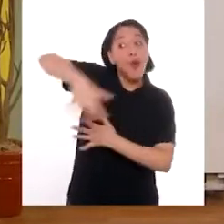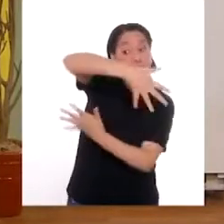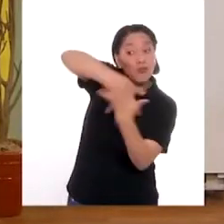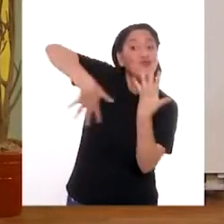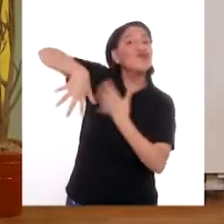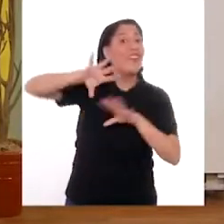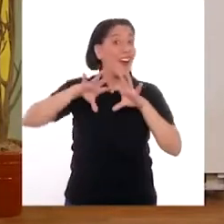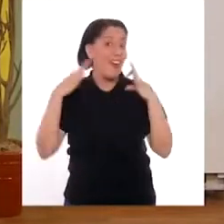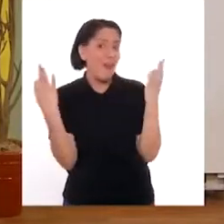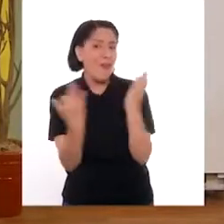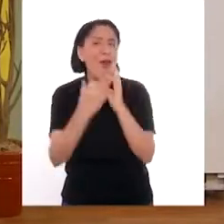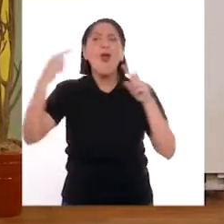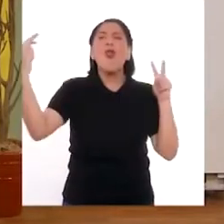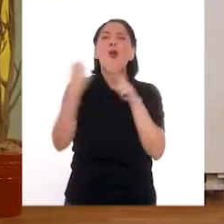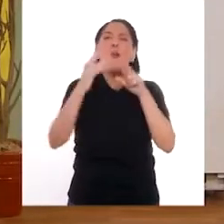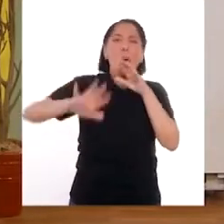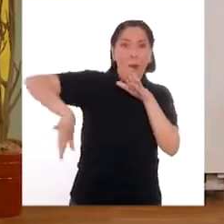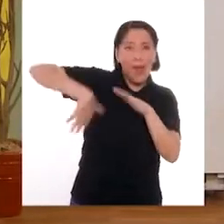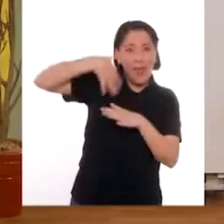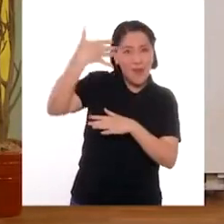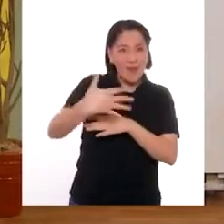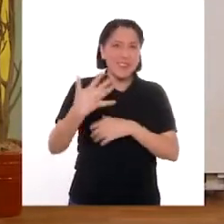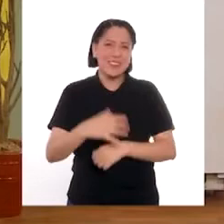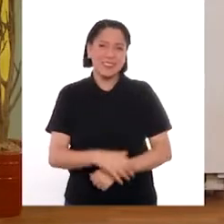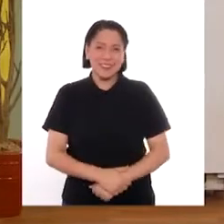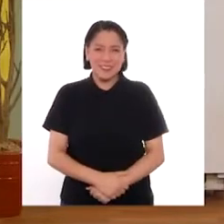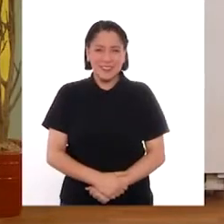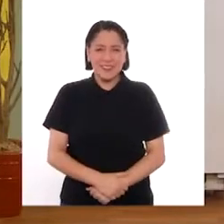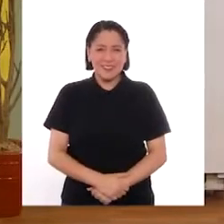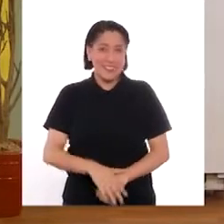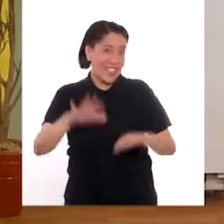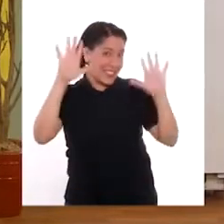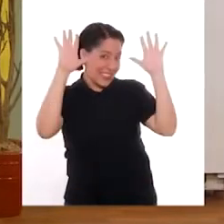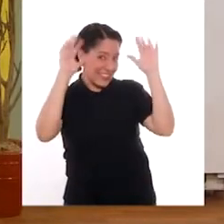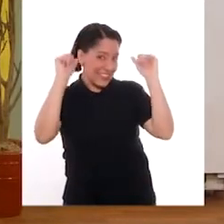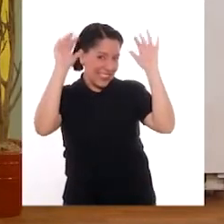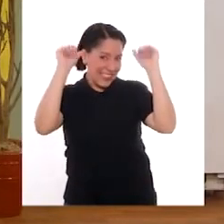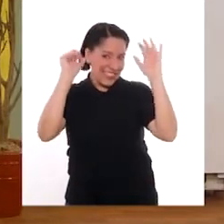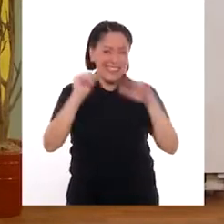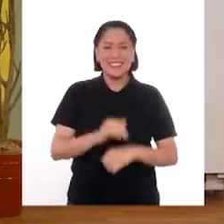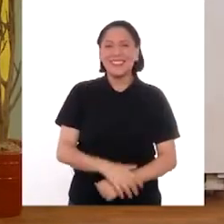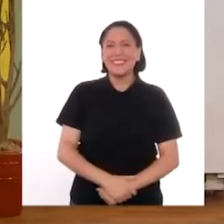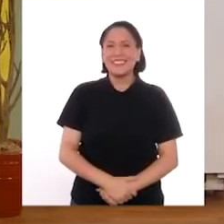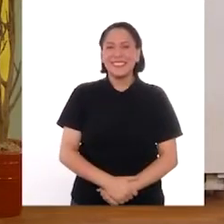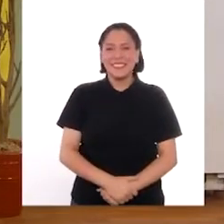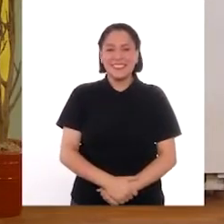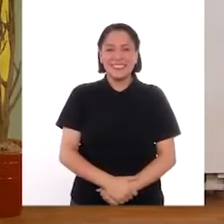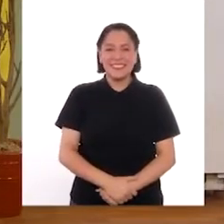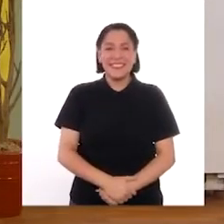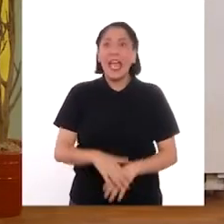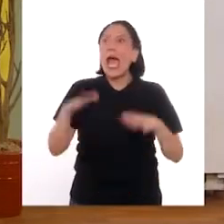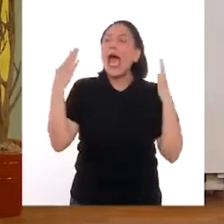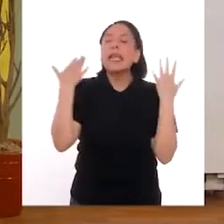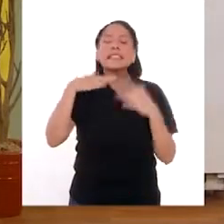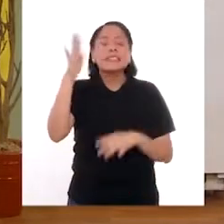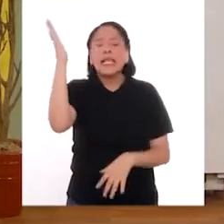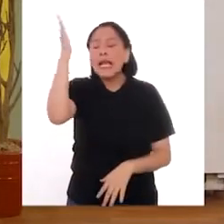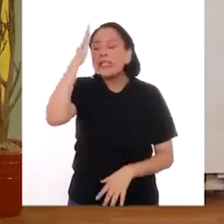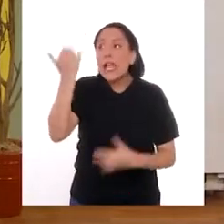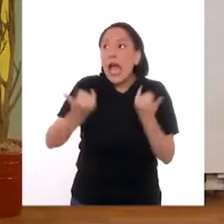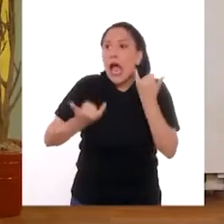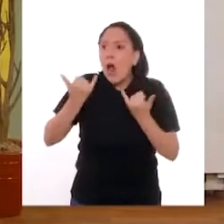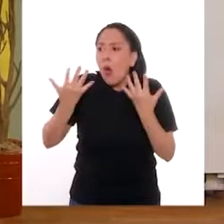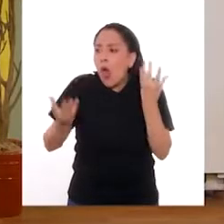hagamos en familia. Nos vemos en una próxima oportunidad. Chao, chao. Ya